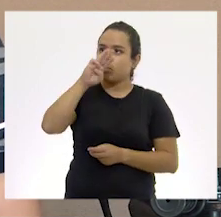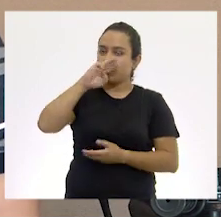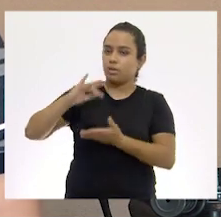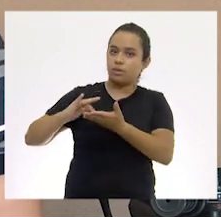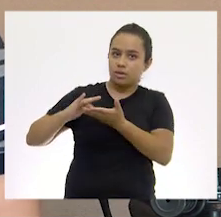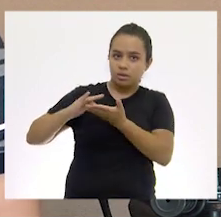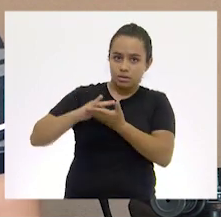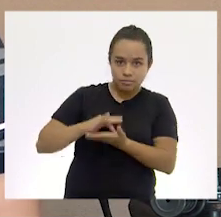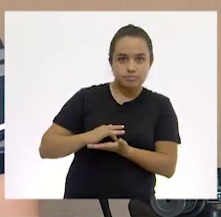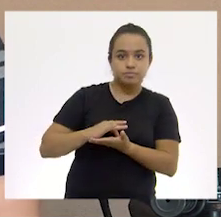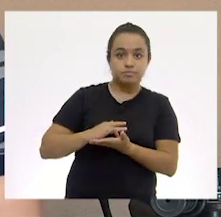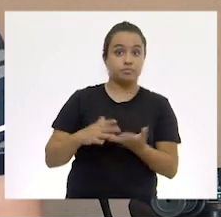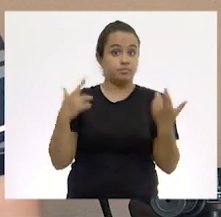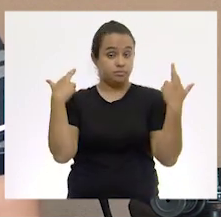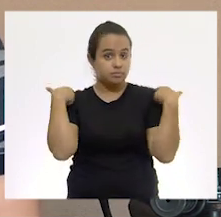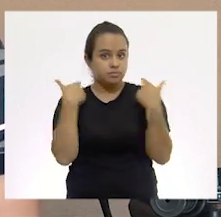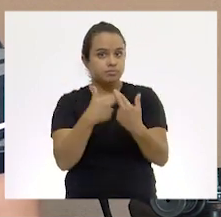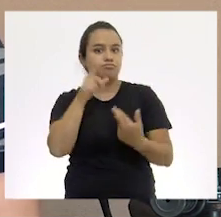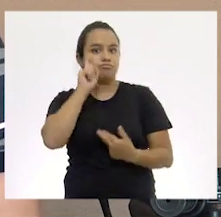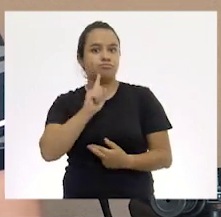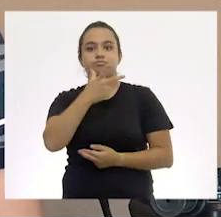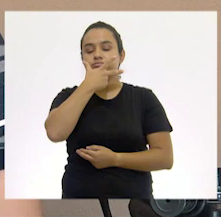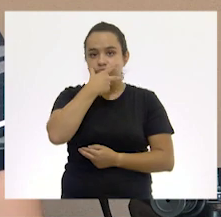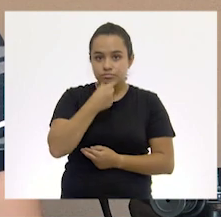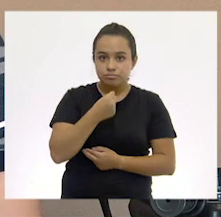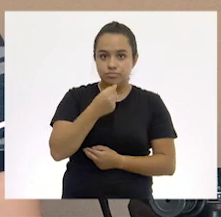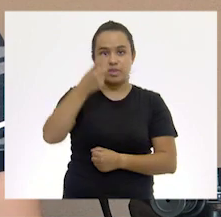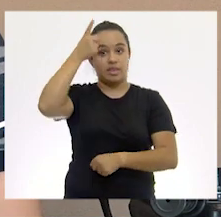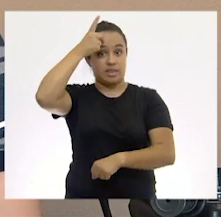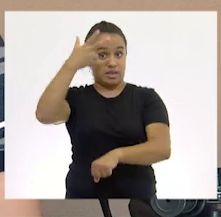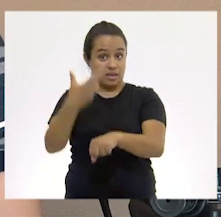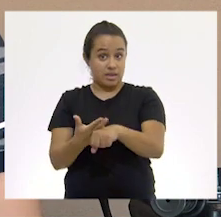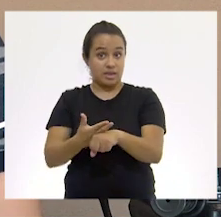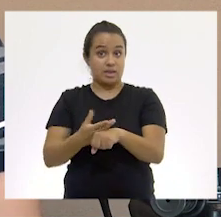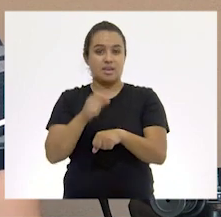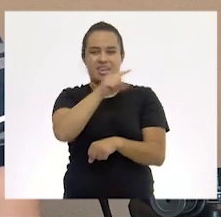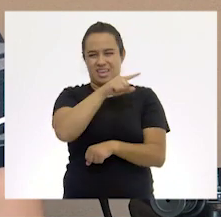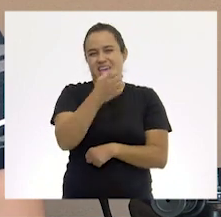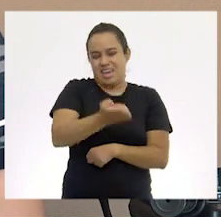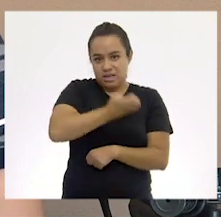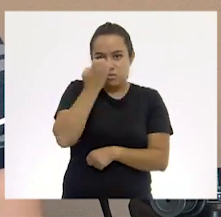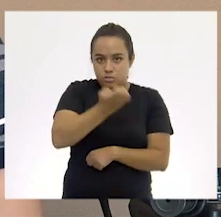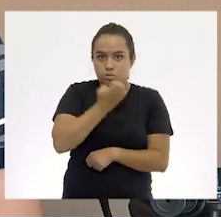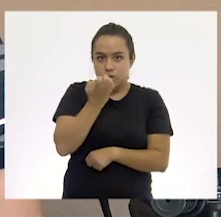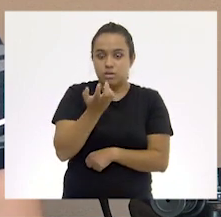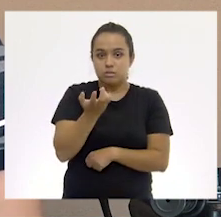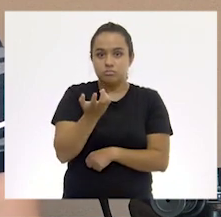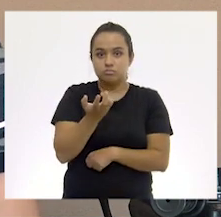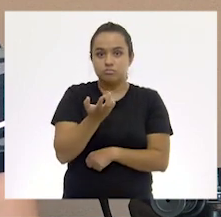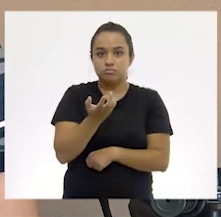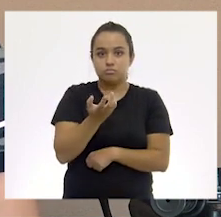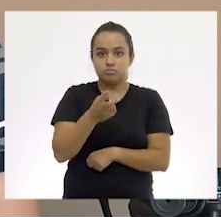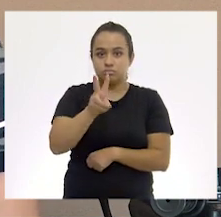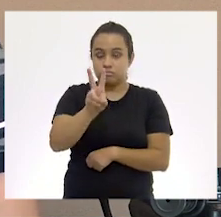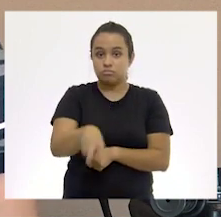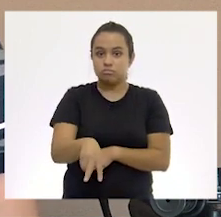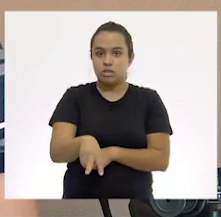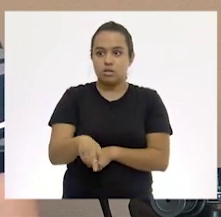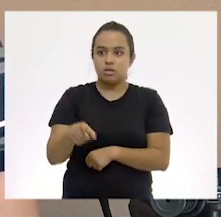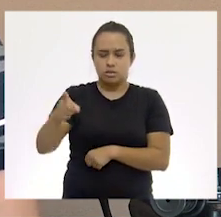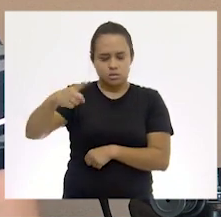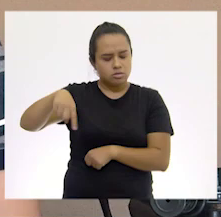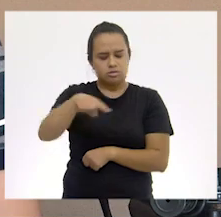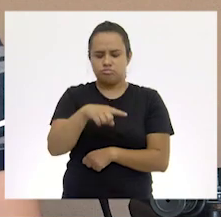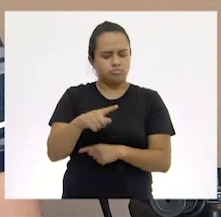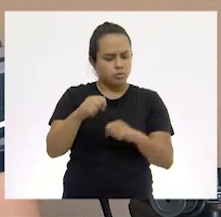padres, maestras, maestros, directora del plantel, que están